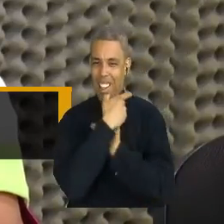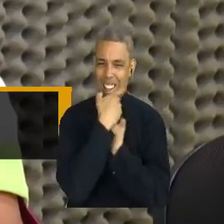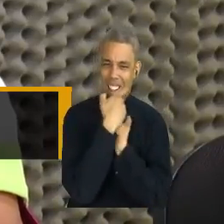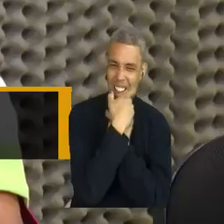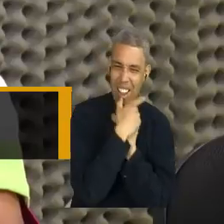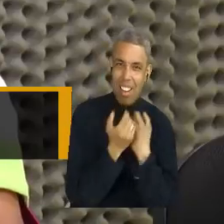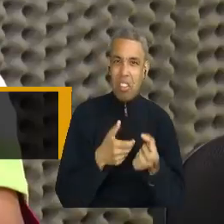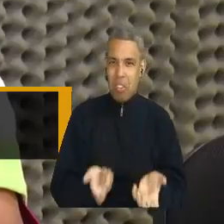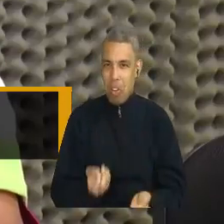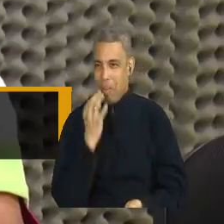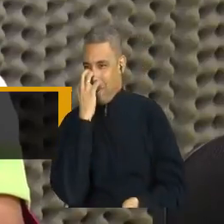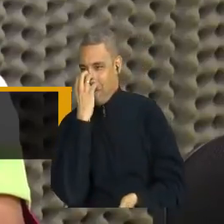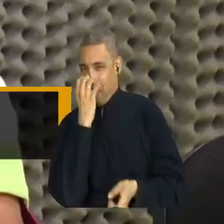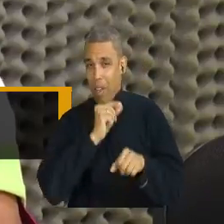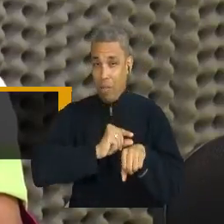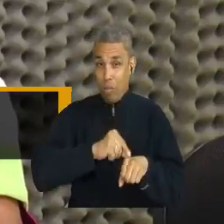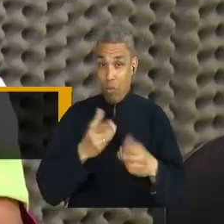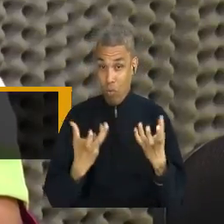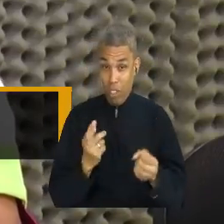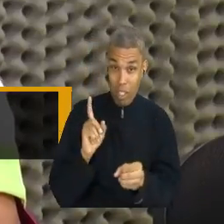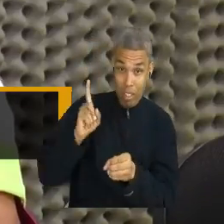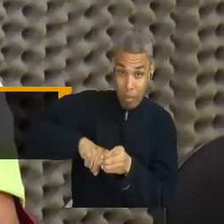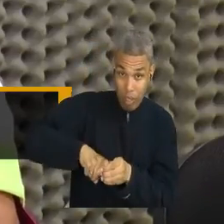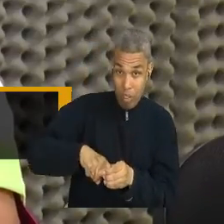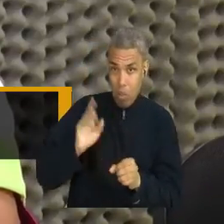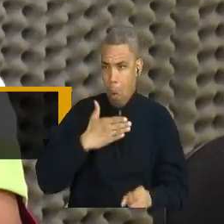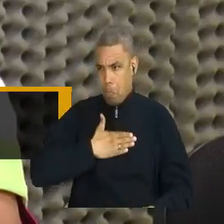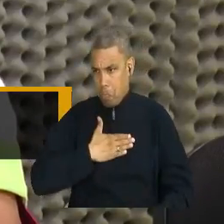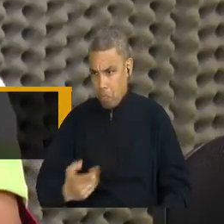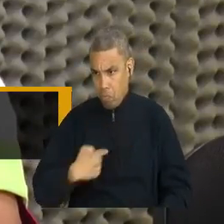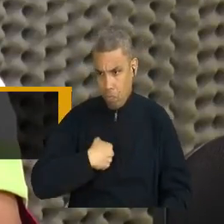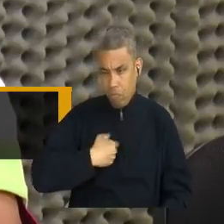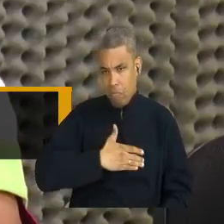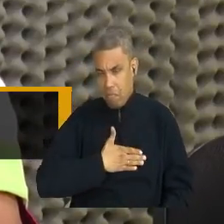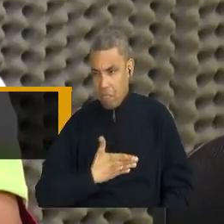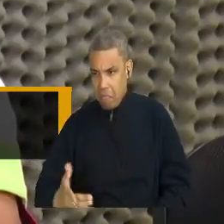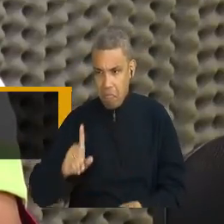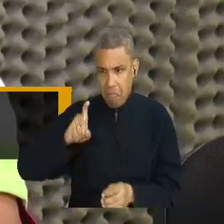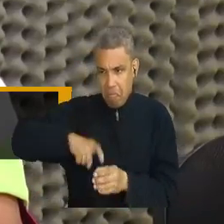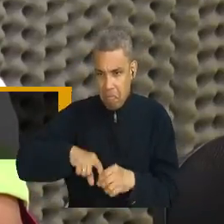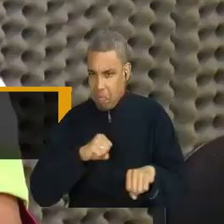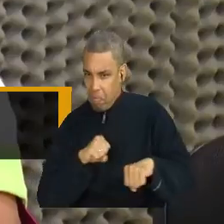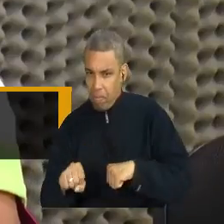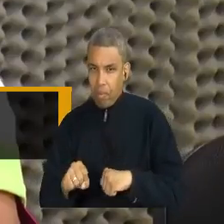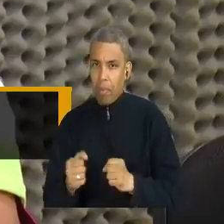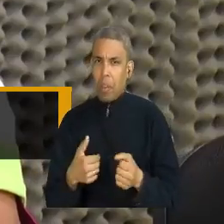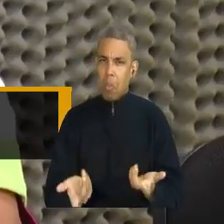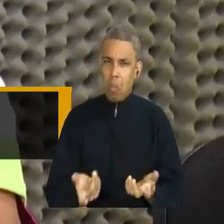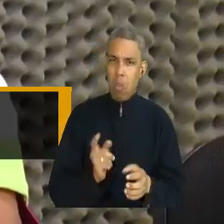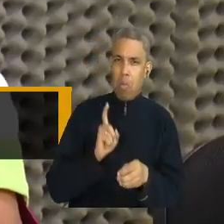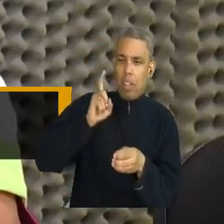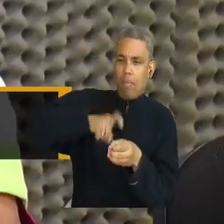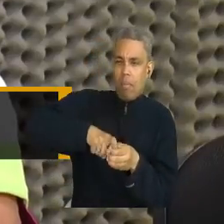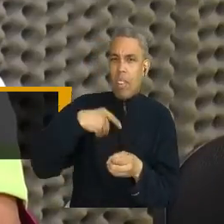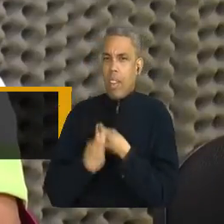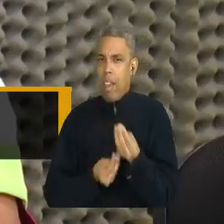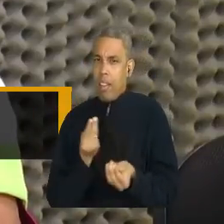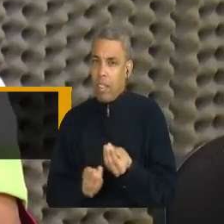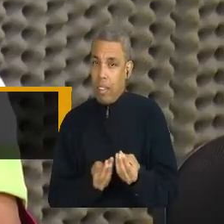este ambiente dar a conocer qué es el voluntariado, cómo pueden inscribirse, que